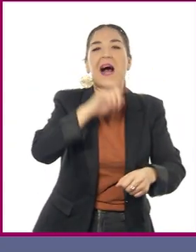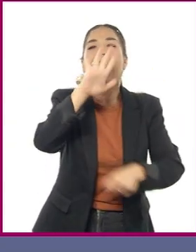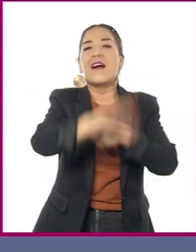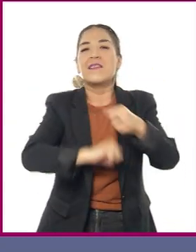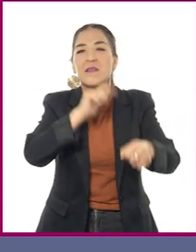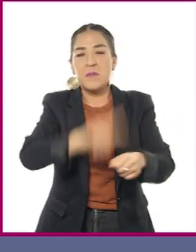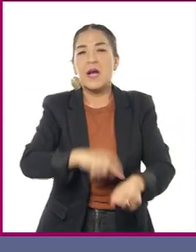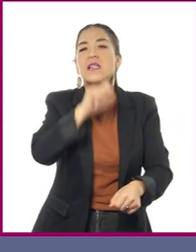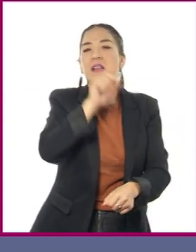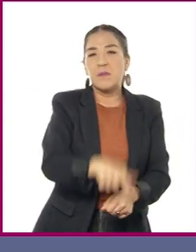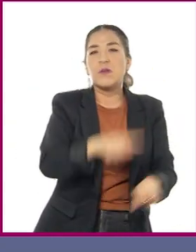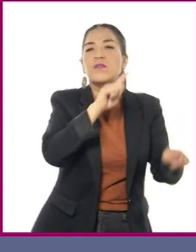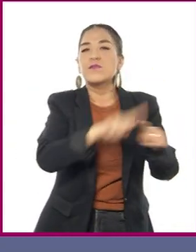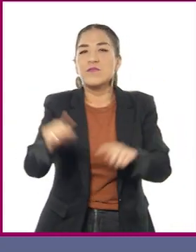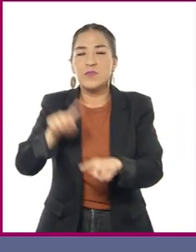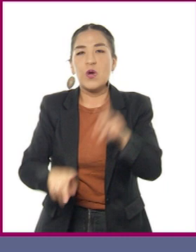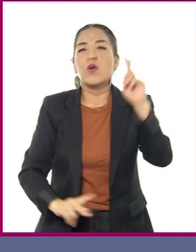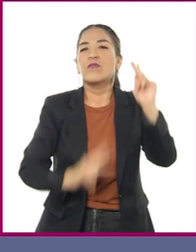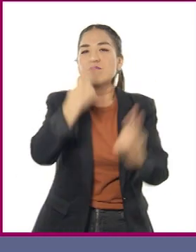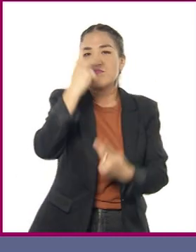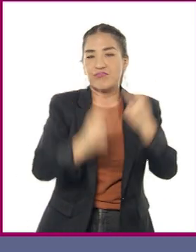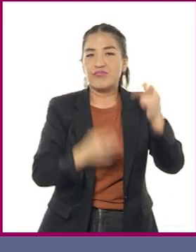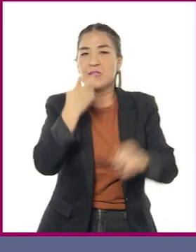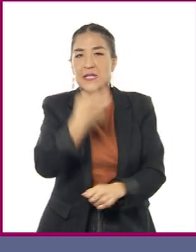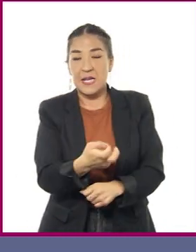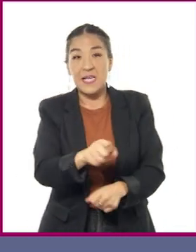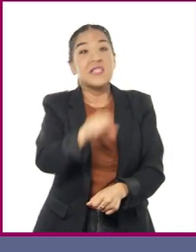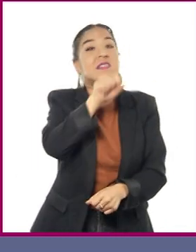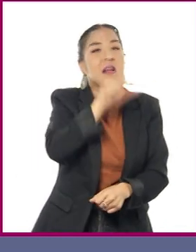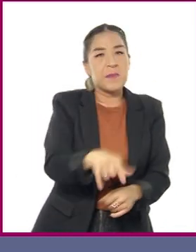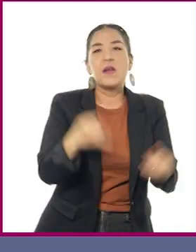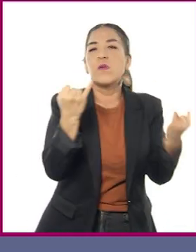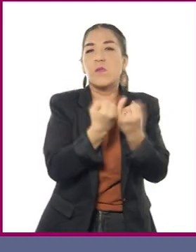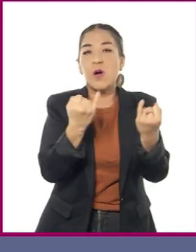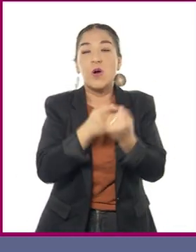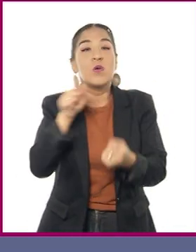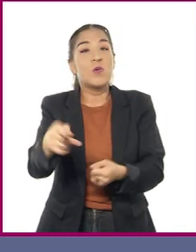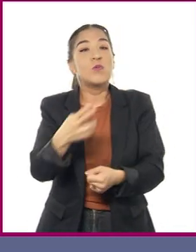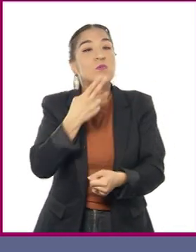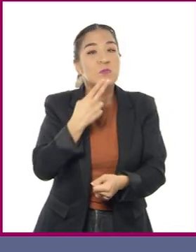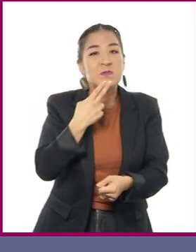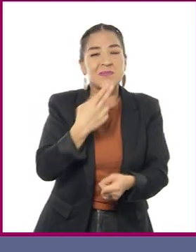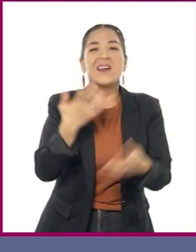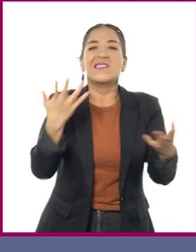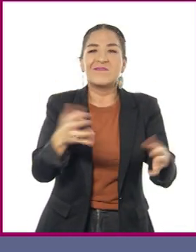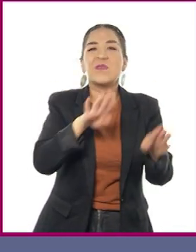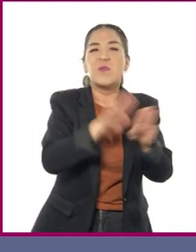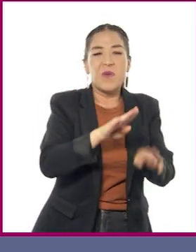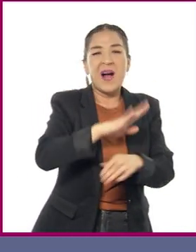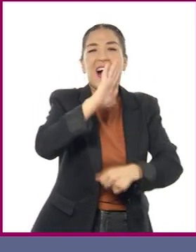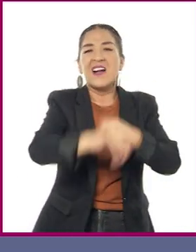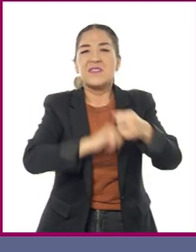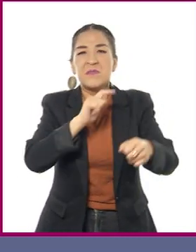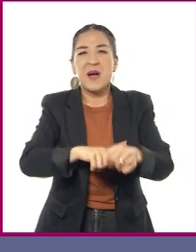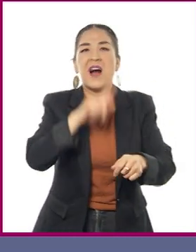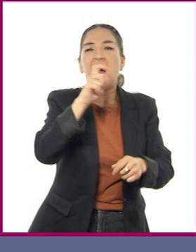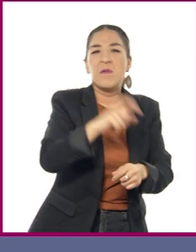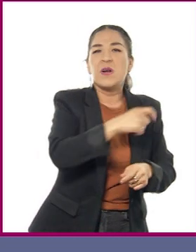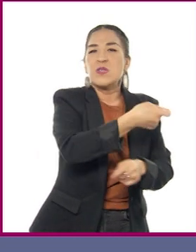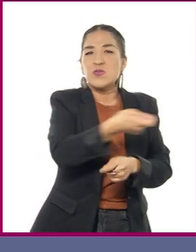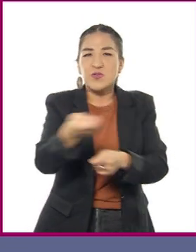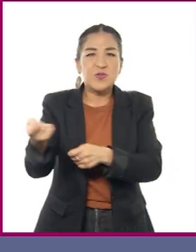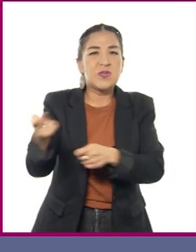y estimulando la deforestación. Además de que al utilizar pesticidas, el agua se